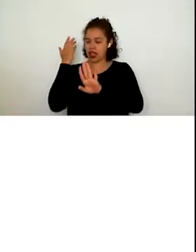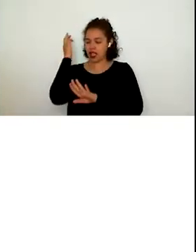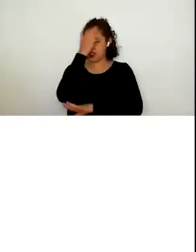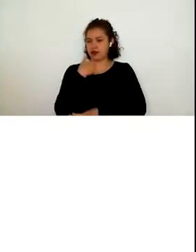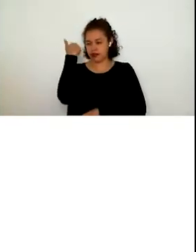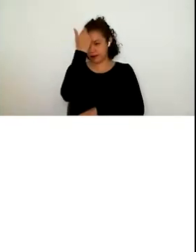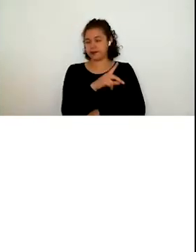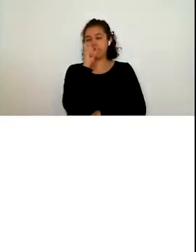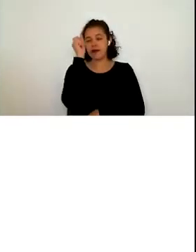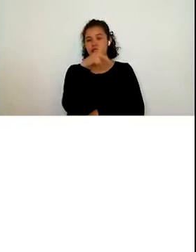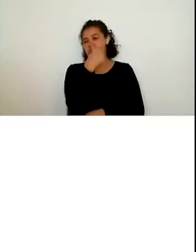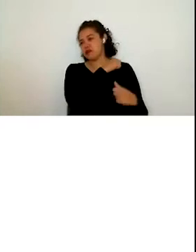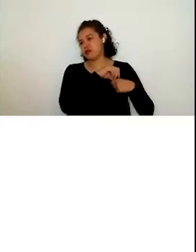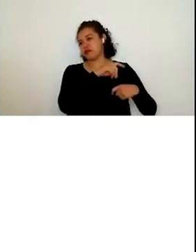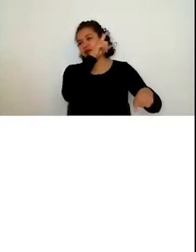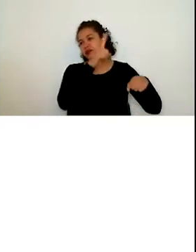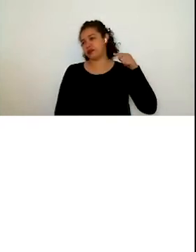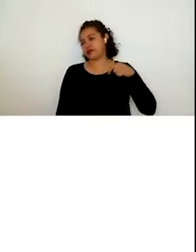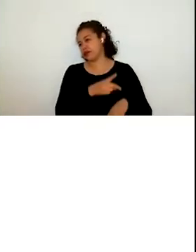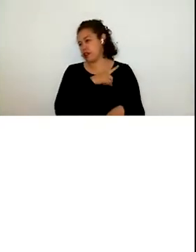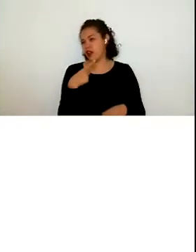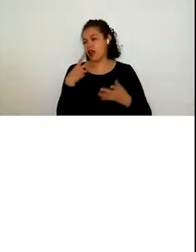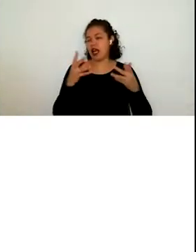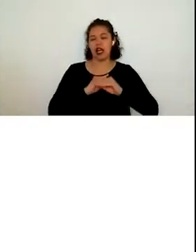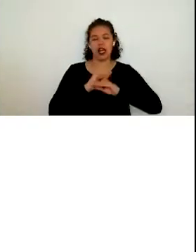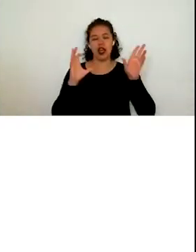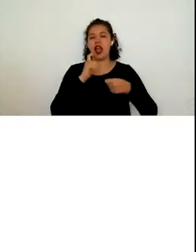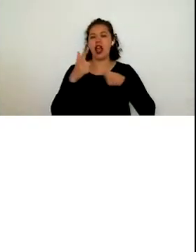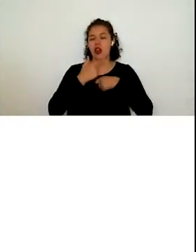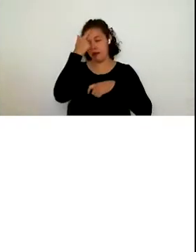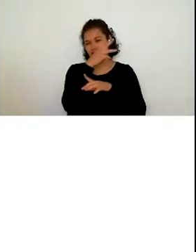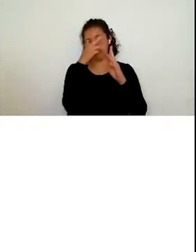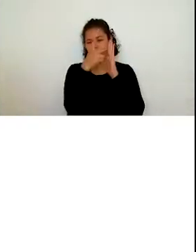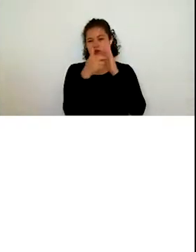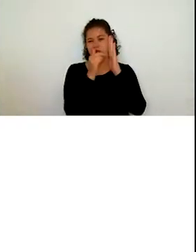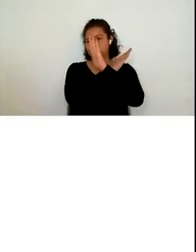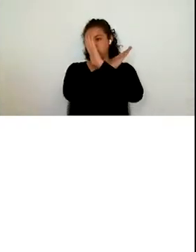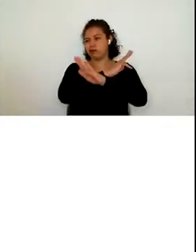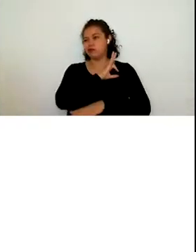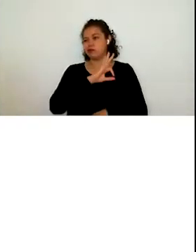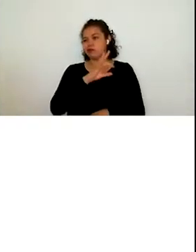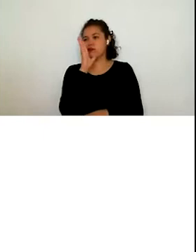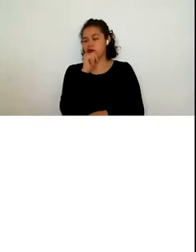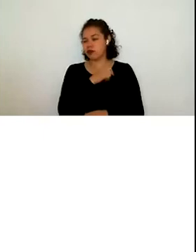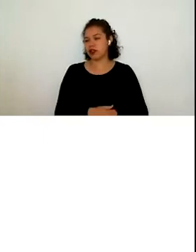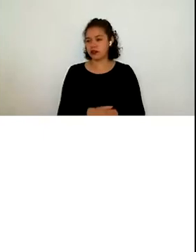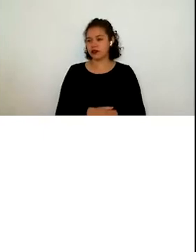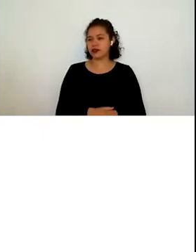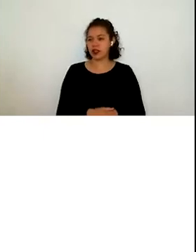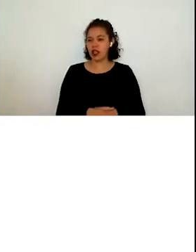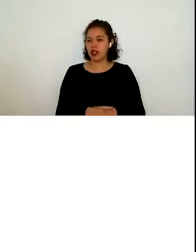tener que remover del patronato porque obviamente hay una causa de impedimento para ejercer el cargo.